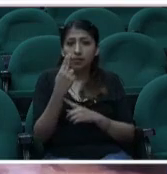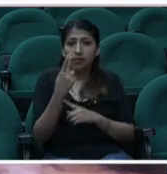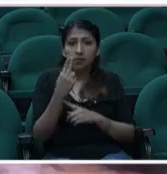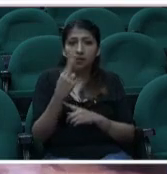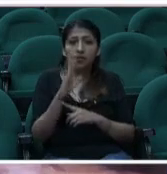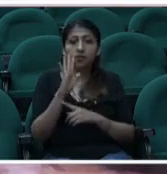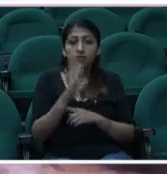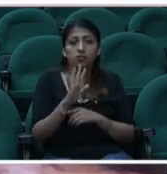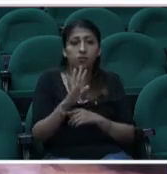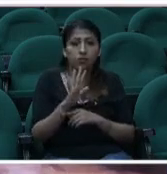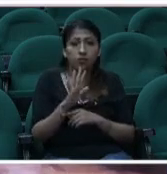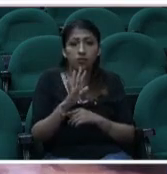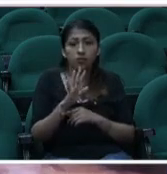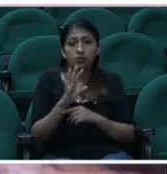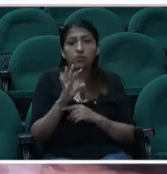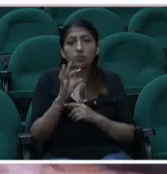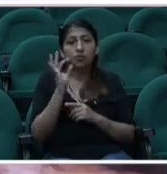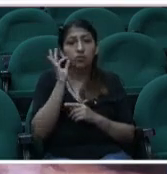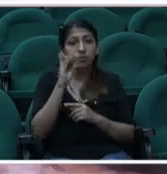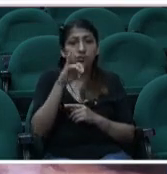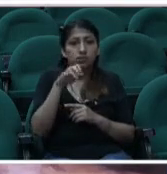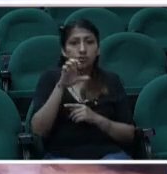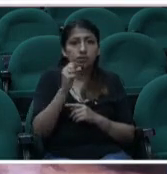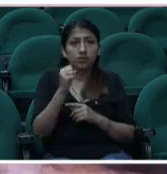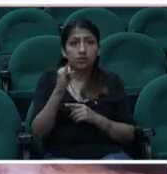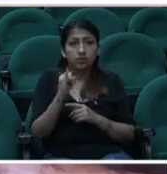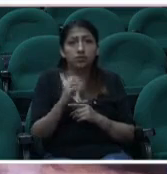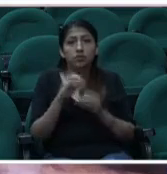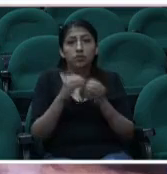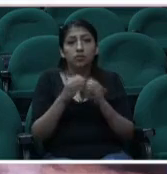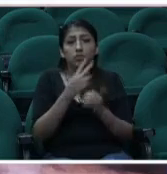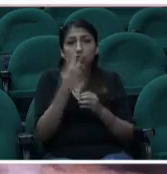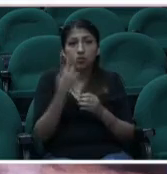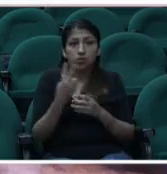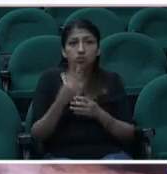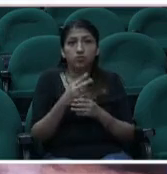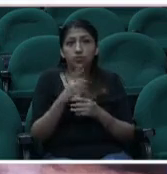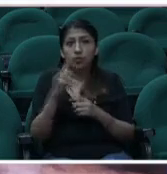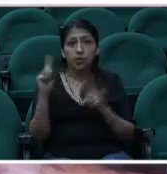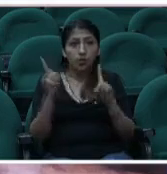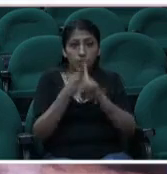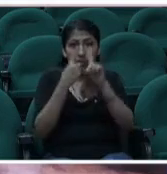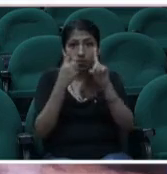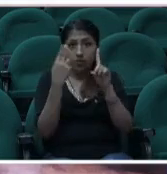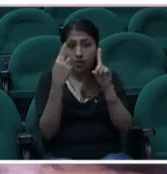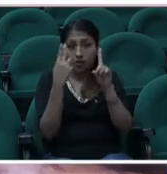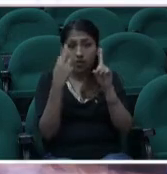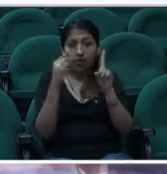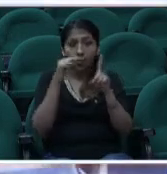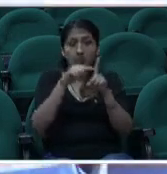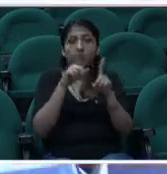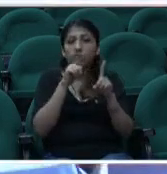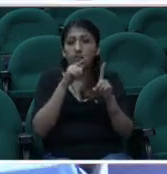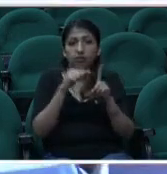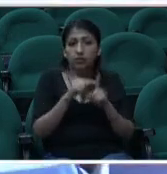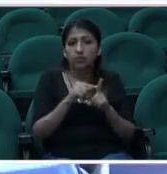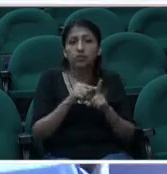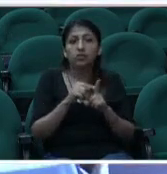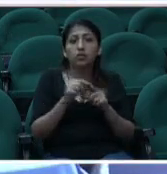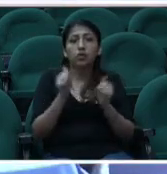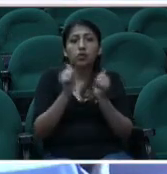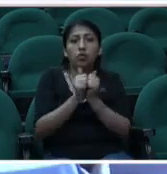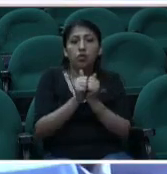la candidata en helmand lista de la pareja número 2 vamos a especificar la pareja número 1 está establecida de la siguiente manera